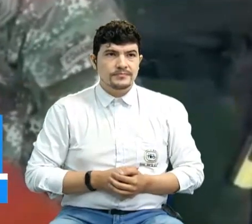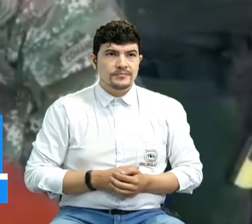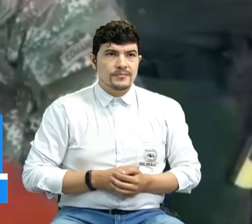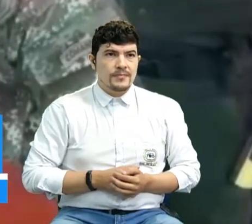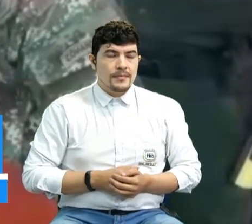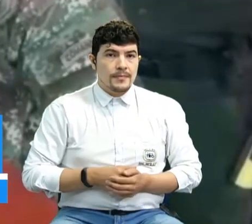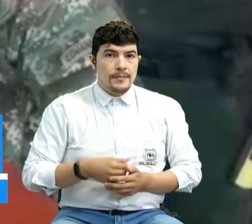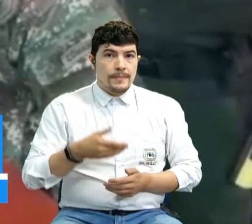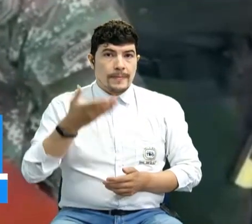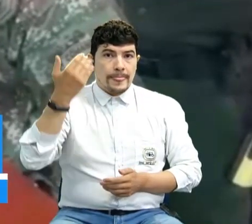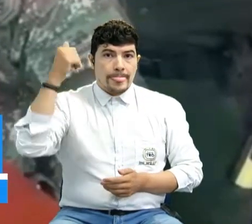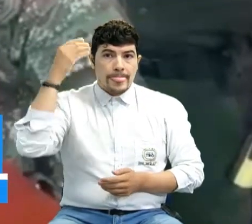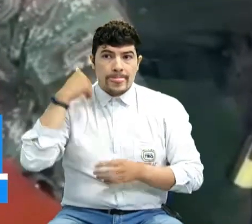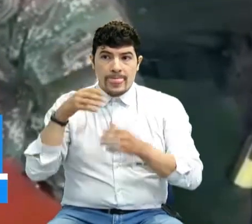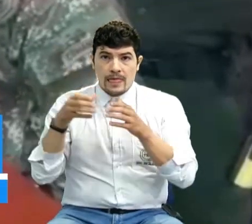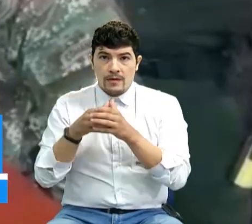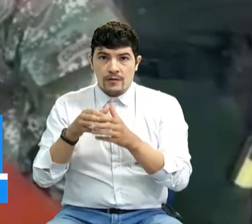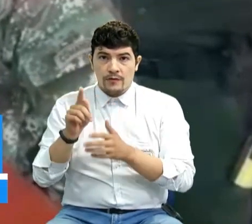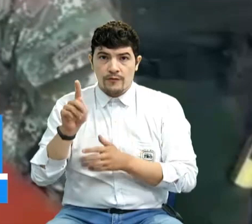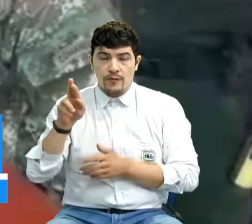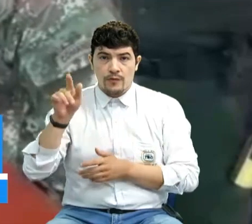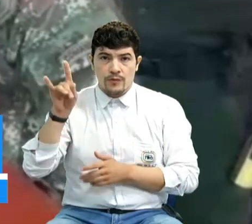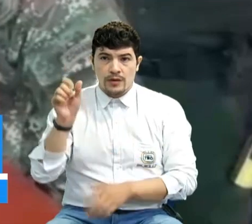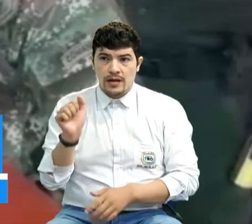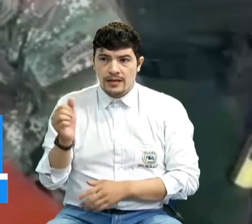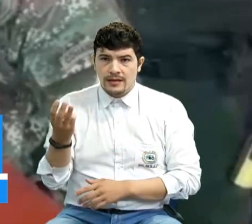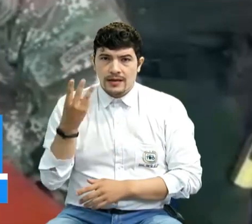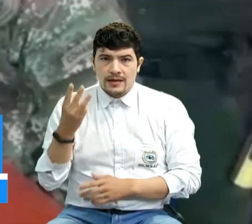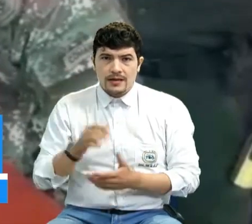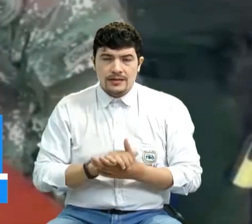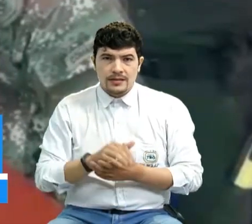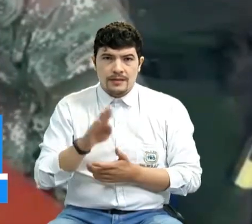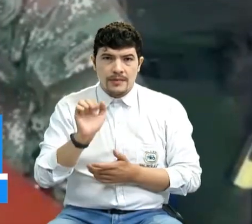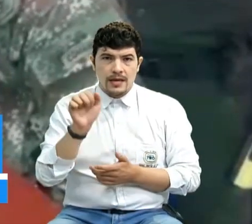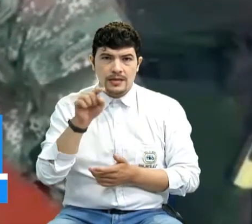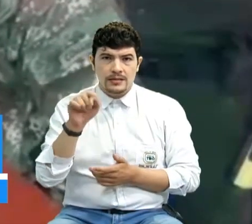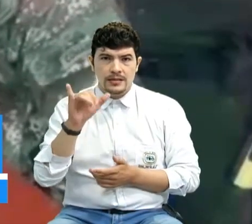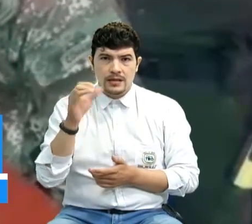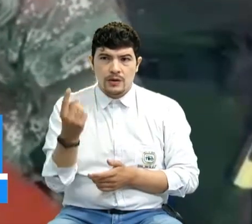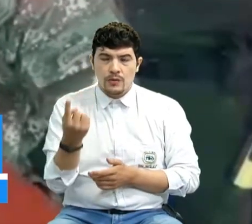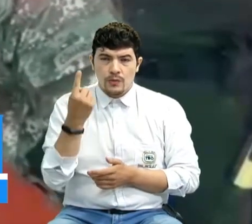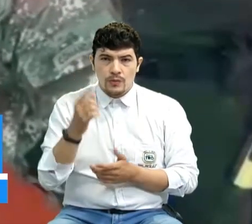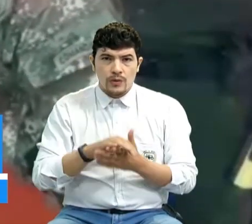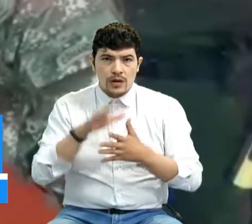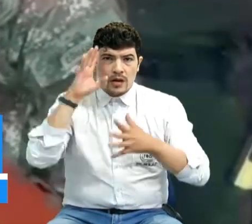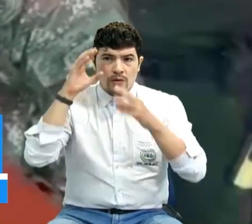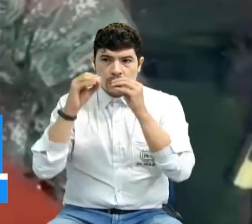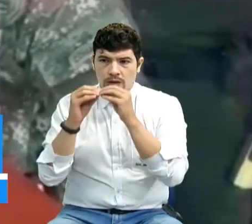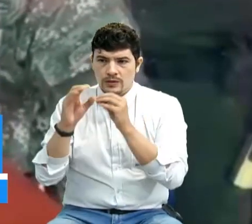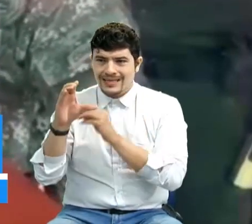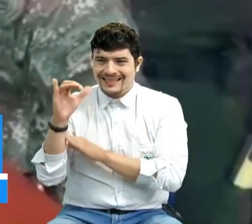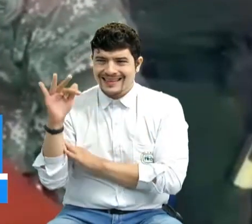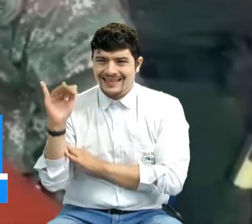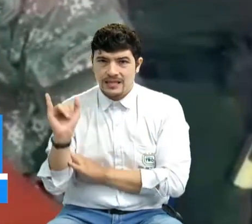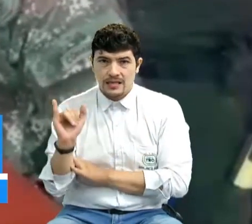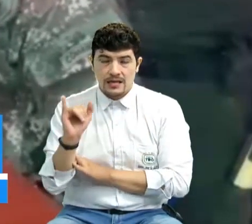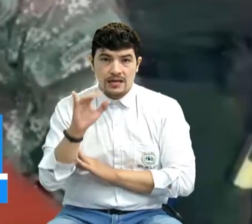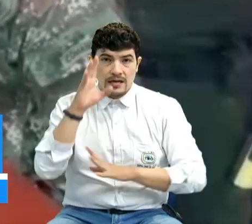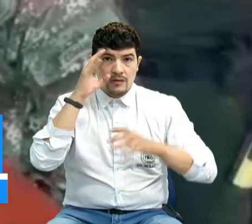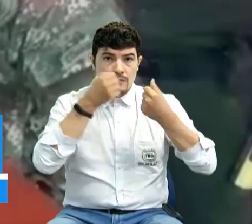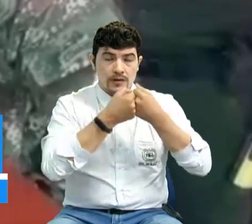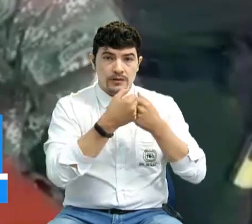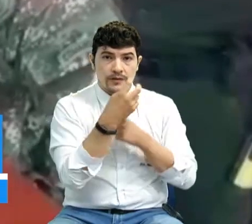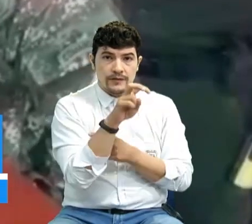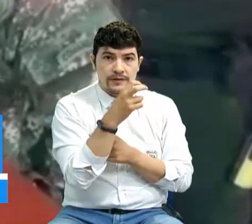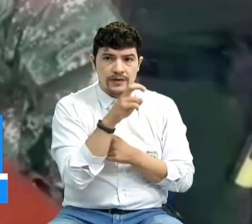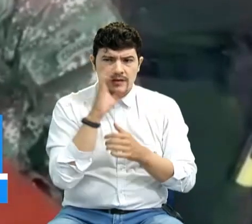3, BASIF 1, la 30ª Brigada, articulado con el CTI, y la Policía Nacional, logramos